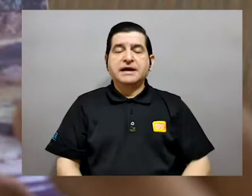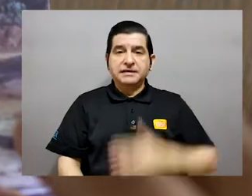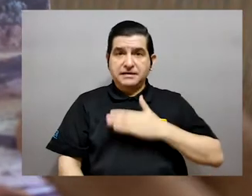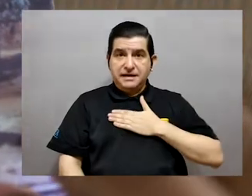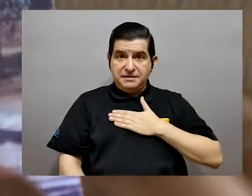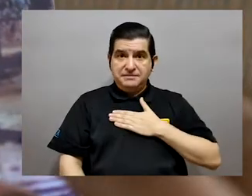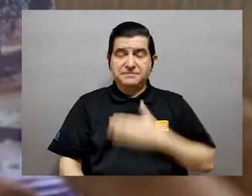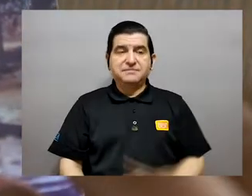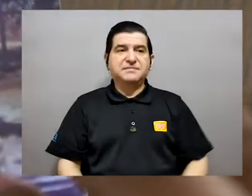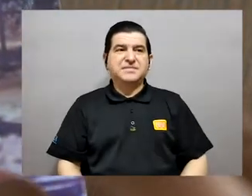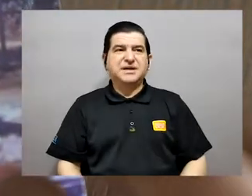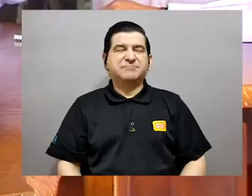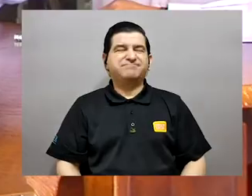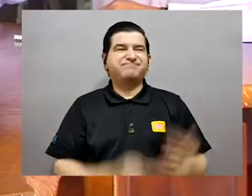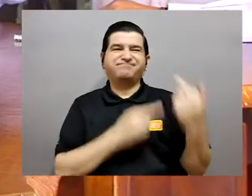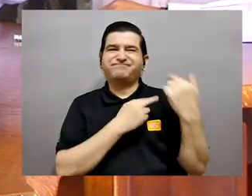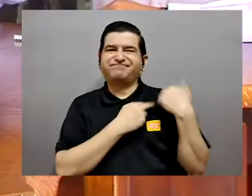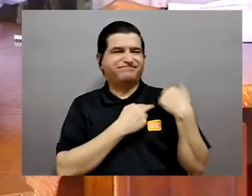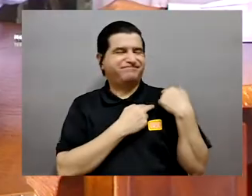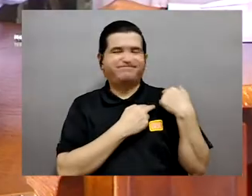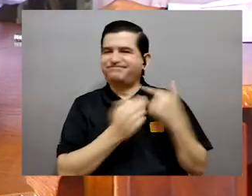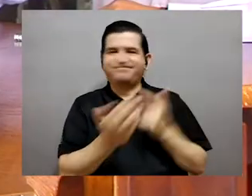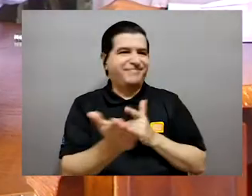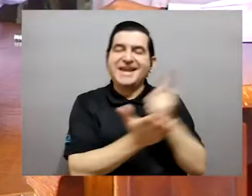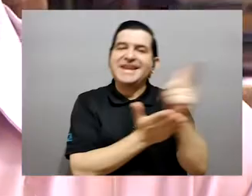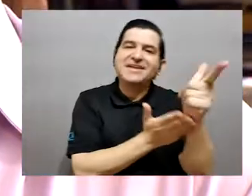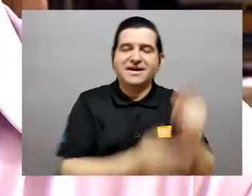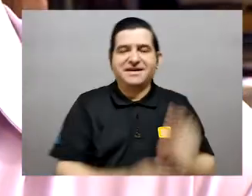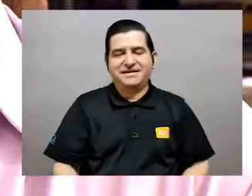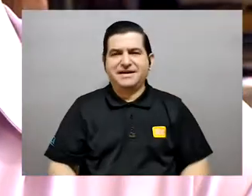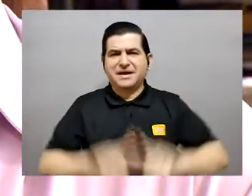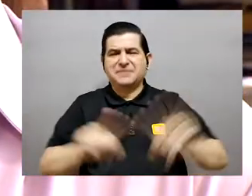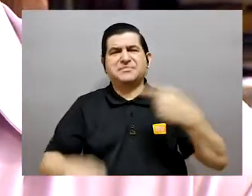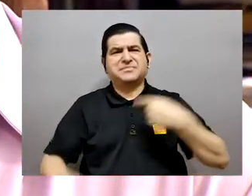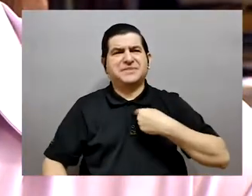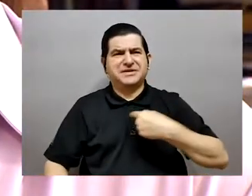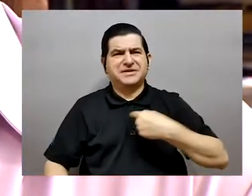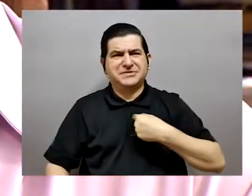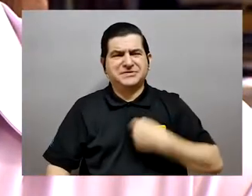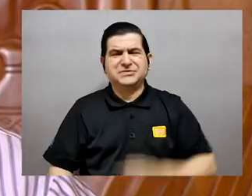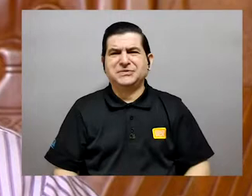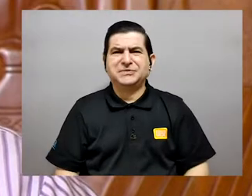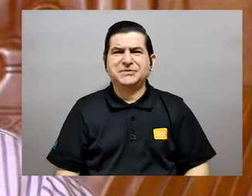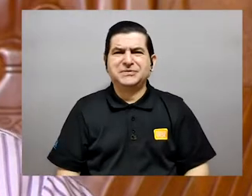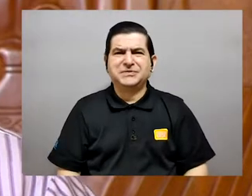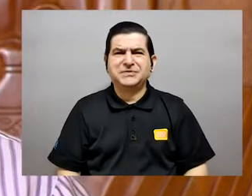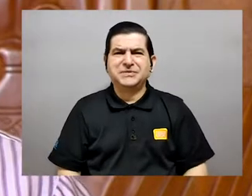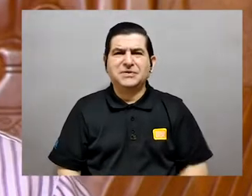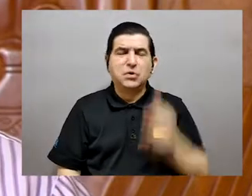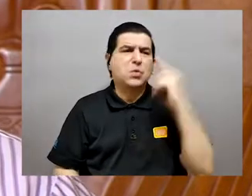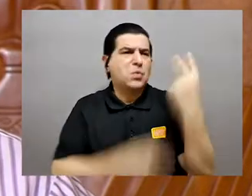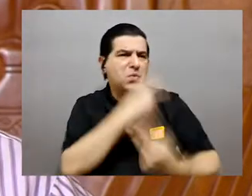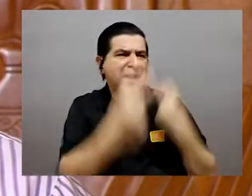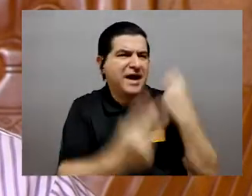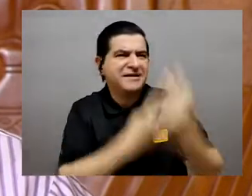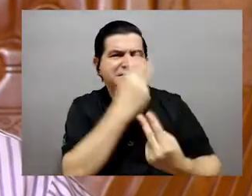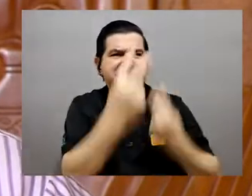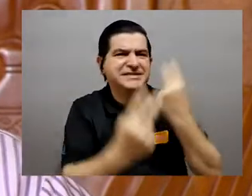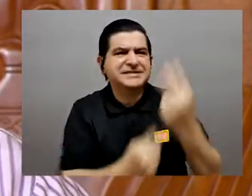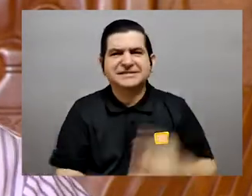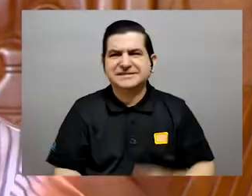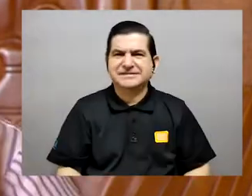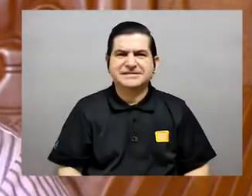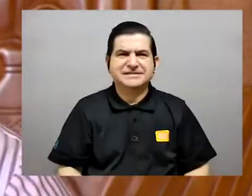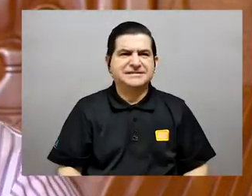secundaria, porque todavía el colegio diurno en Caña no estaba trabajando, no estaba operando sí, todavía. Claro. Entonces, para que no estudiaran de